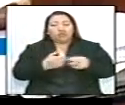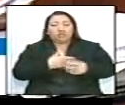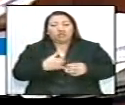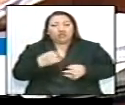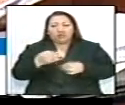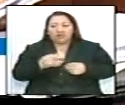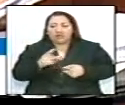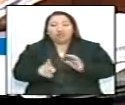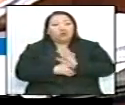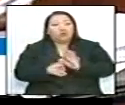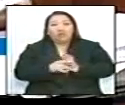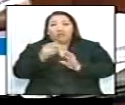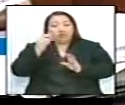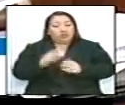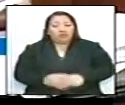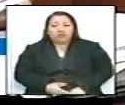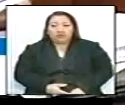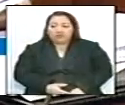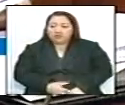Nacional. Es voluntad política.